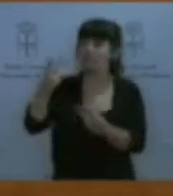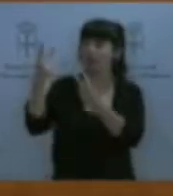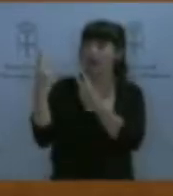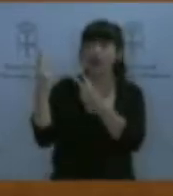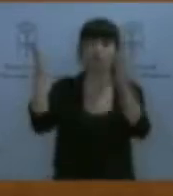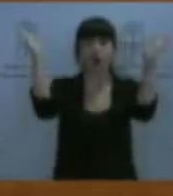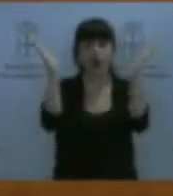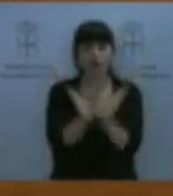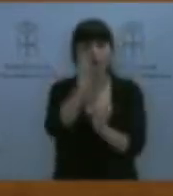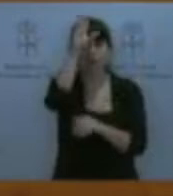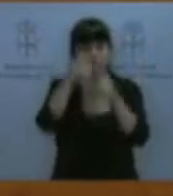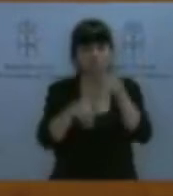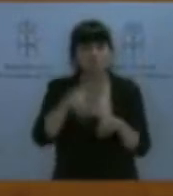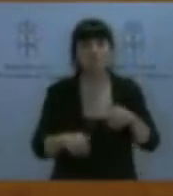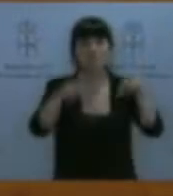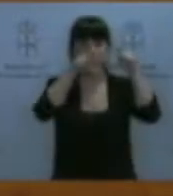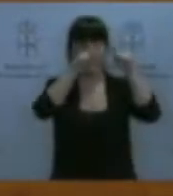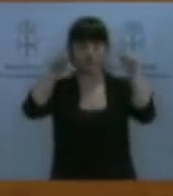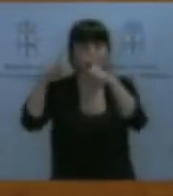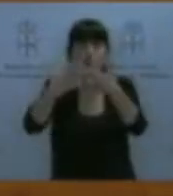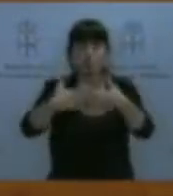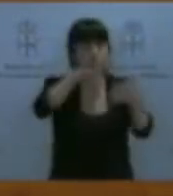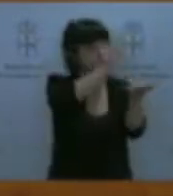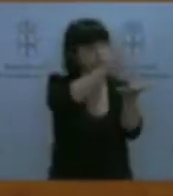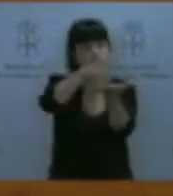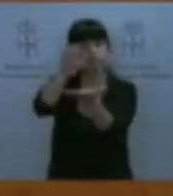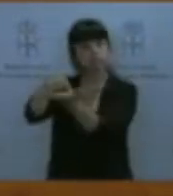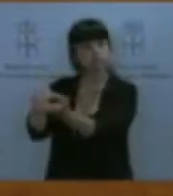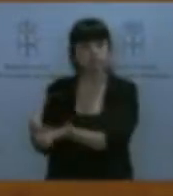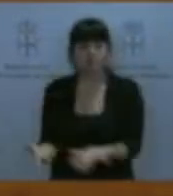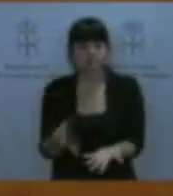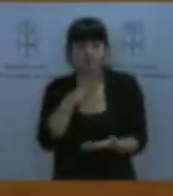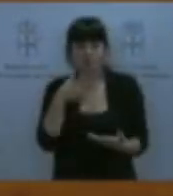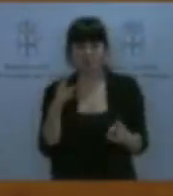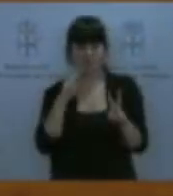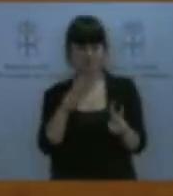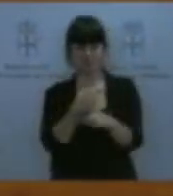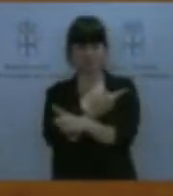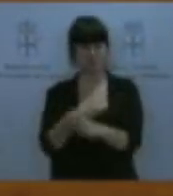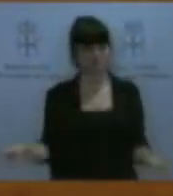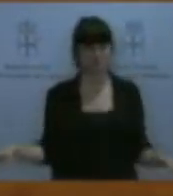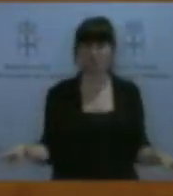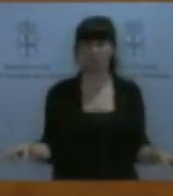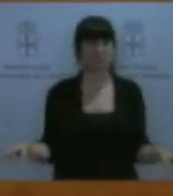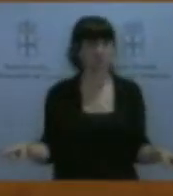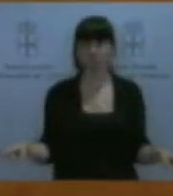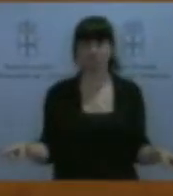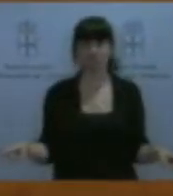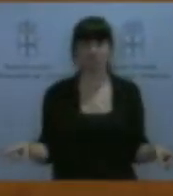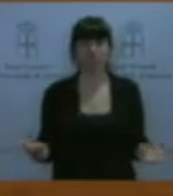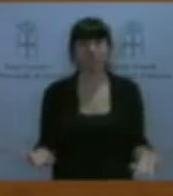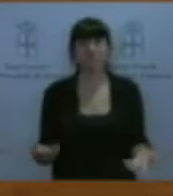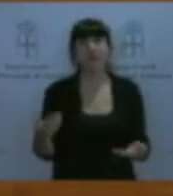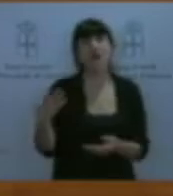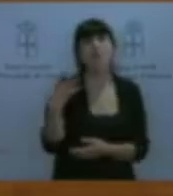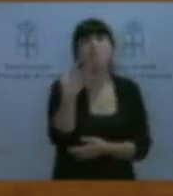parece observar, de hecho, otro país, un país extranjero, que decía. Llevamos más de 25 años hablando de lo que